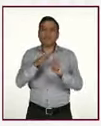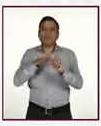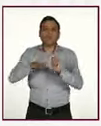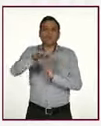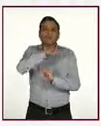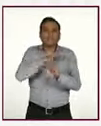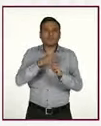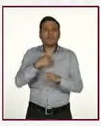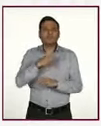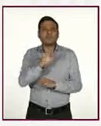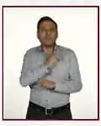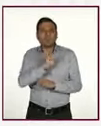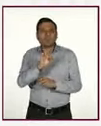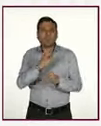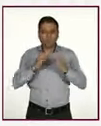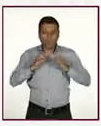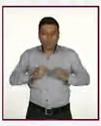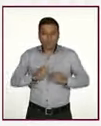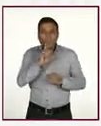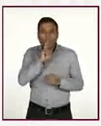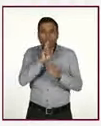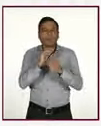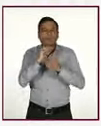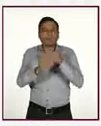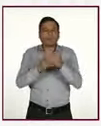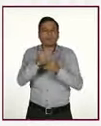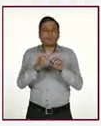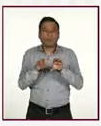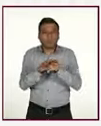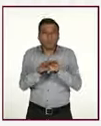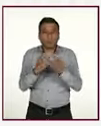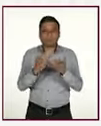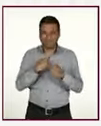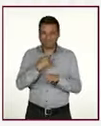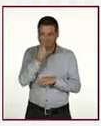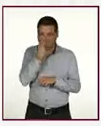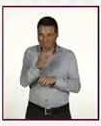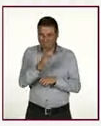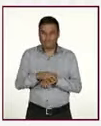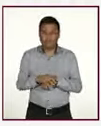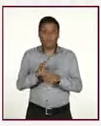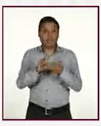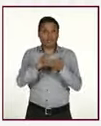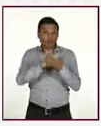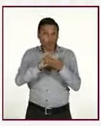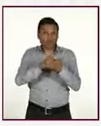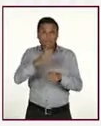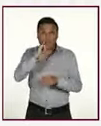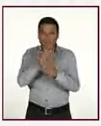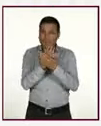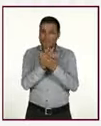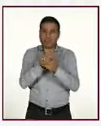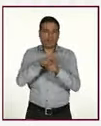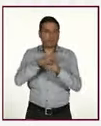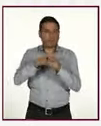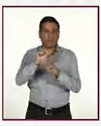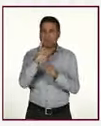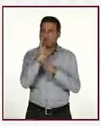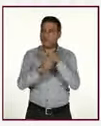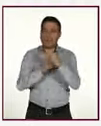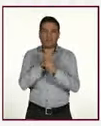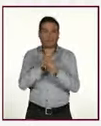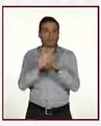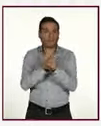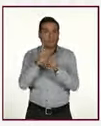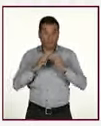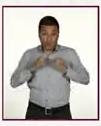necesitas para desarrollar mejor tu cuerpo. Por eso hablamos que el consumo de sustancias, lo mejor es que sea después de los 21 años, porque el cuerpo todavía no se